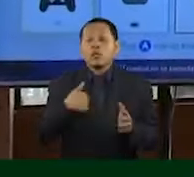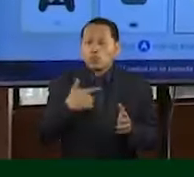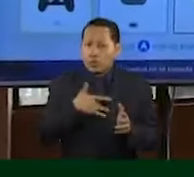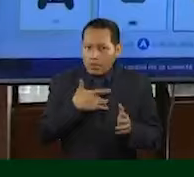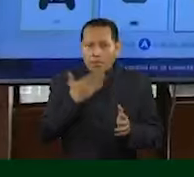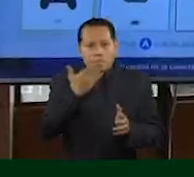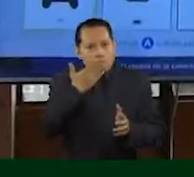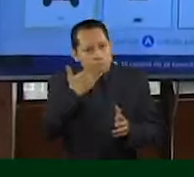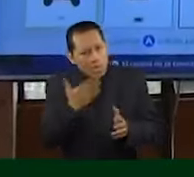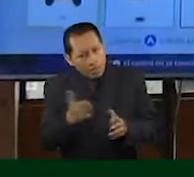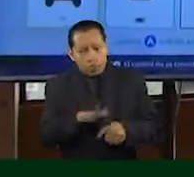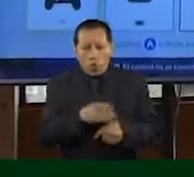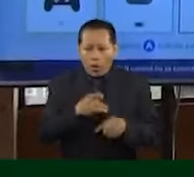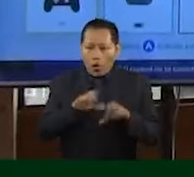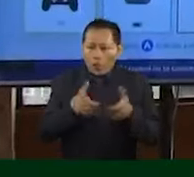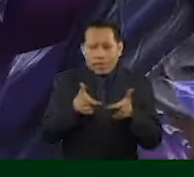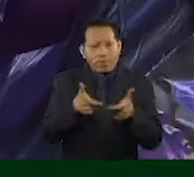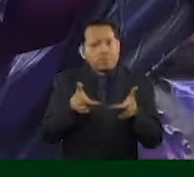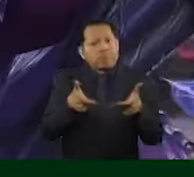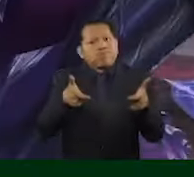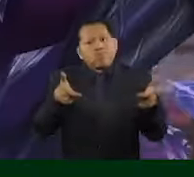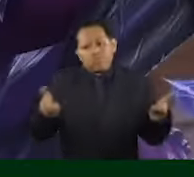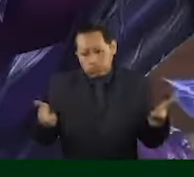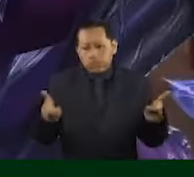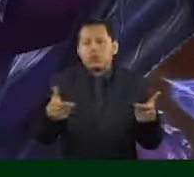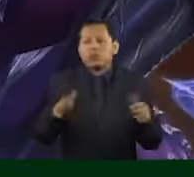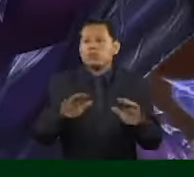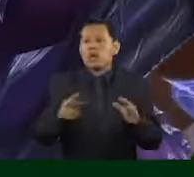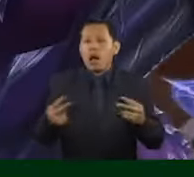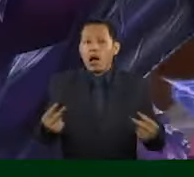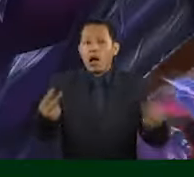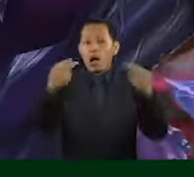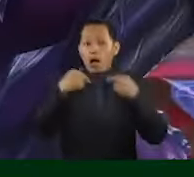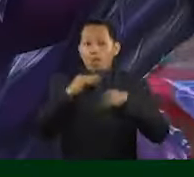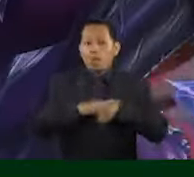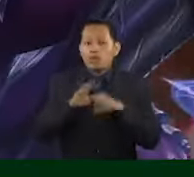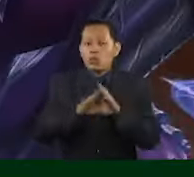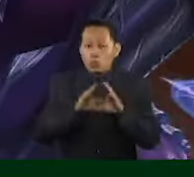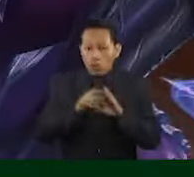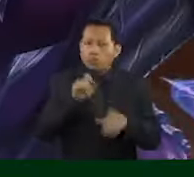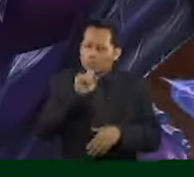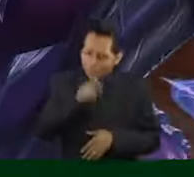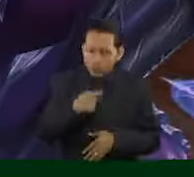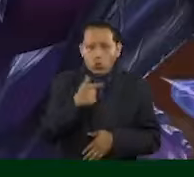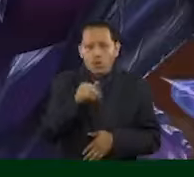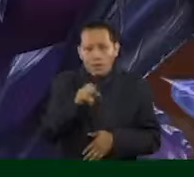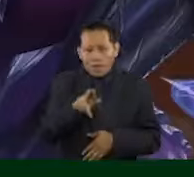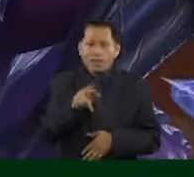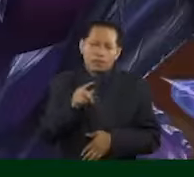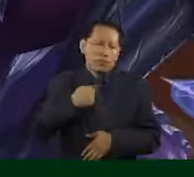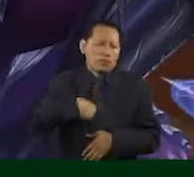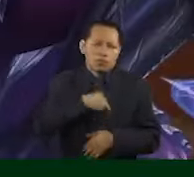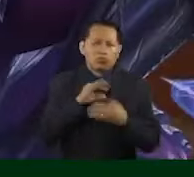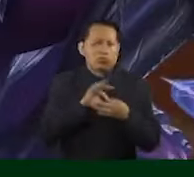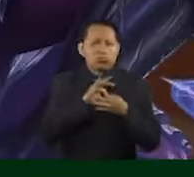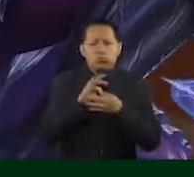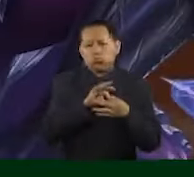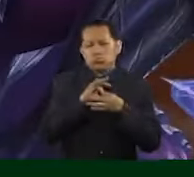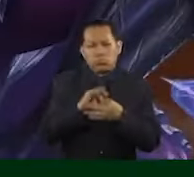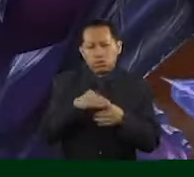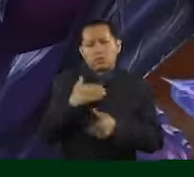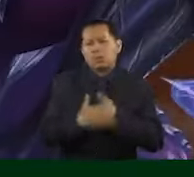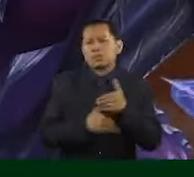comunidad y que se nos está viendo cada vez más como gamers y pues que somos muy unidos, ¿no? Y que estamos llegando